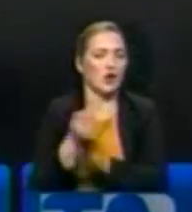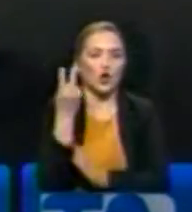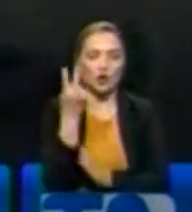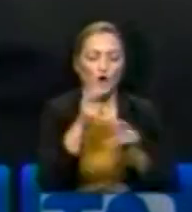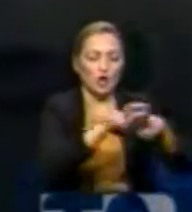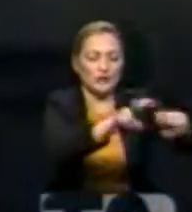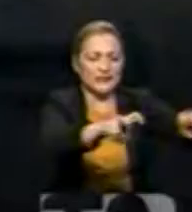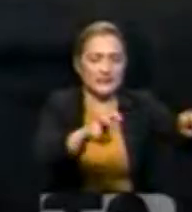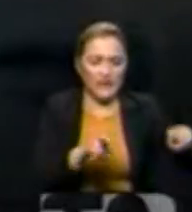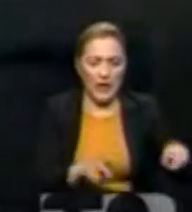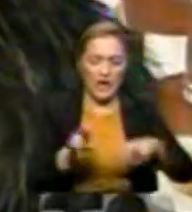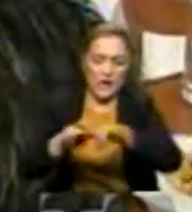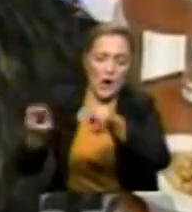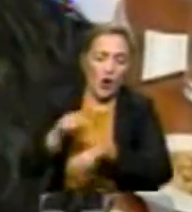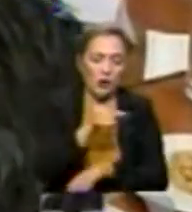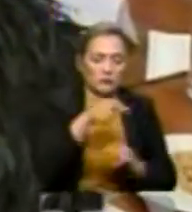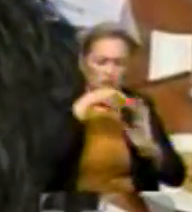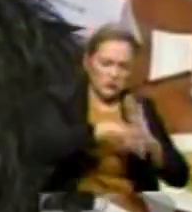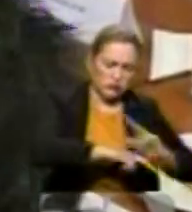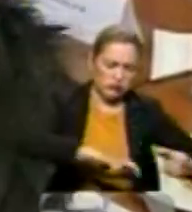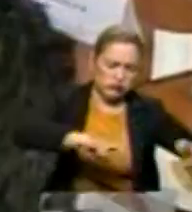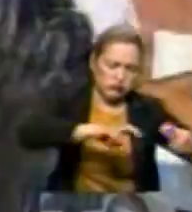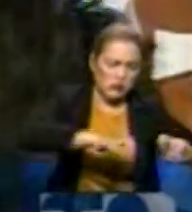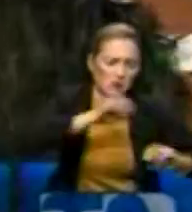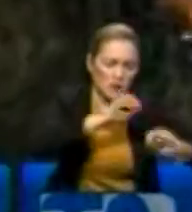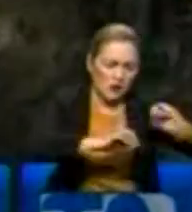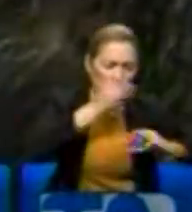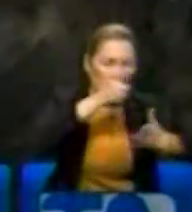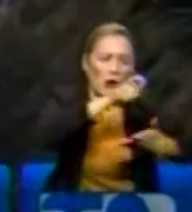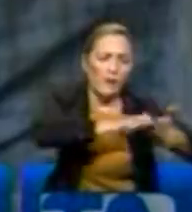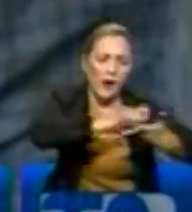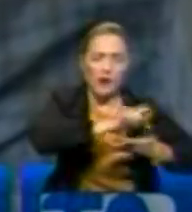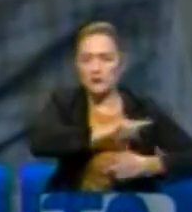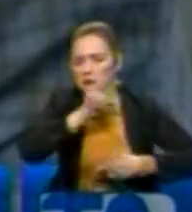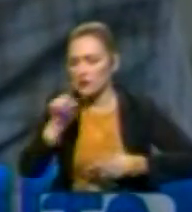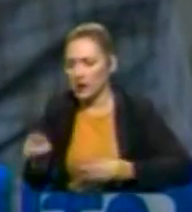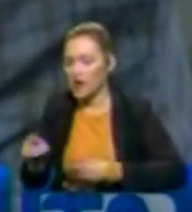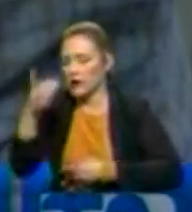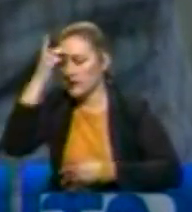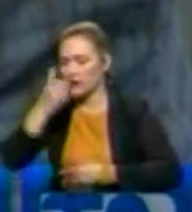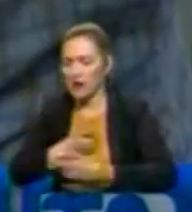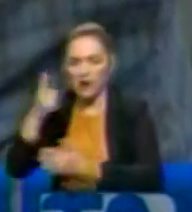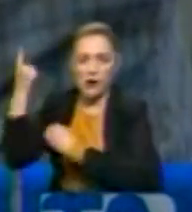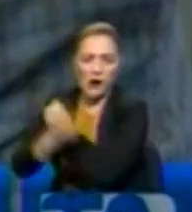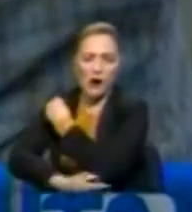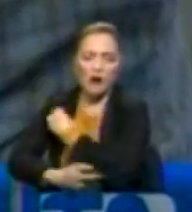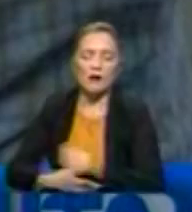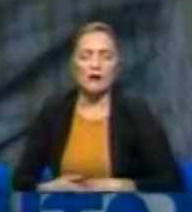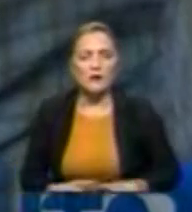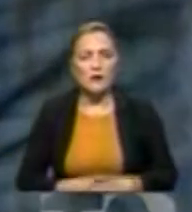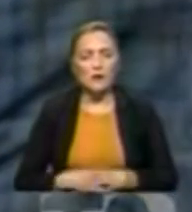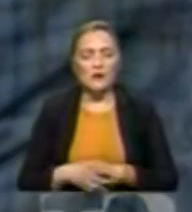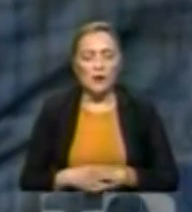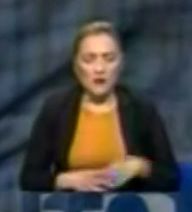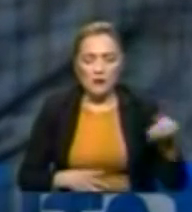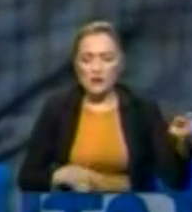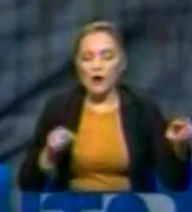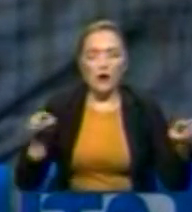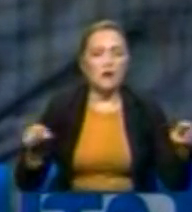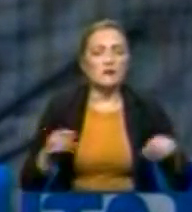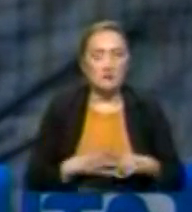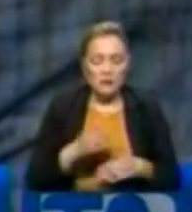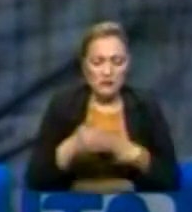de auditoría que apruebe los informes y otra que determine responsabilidades. Bajo esta figura, nosotros podríamos